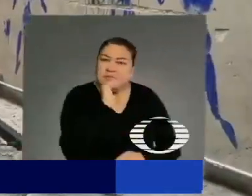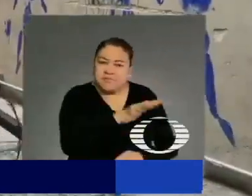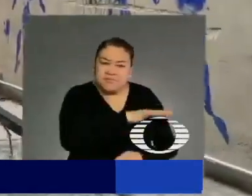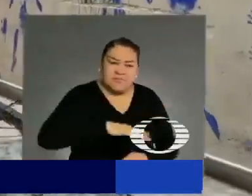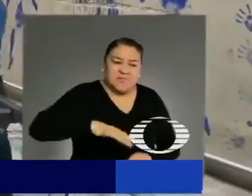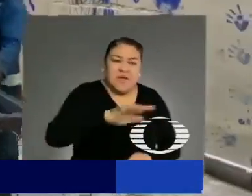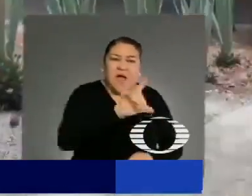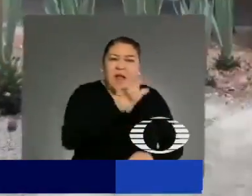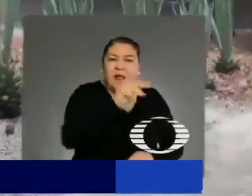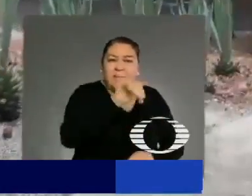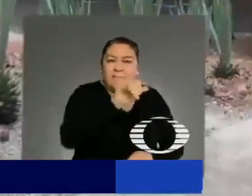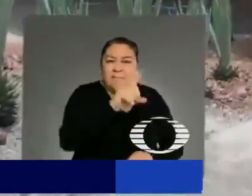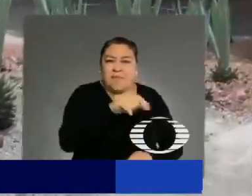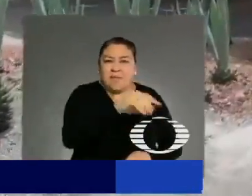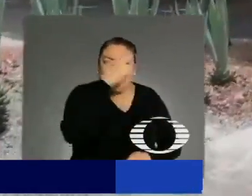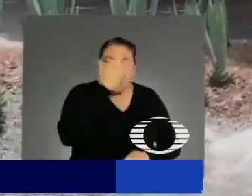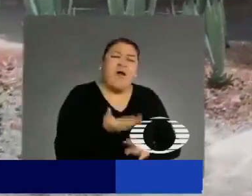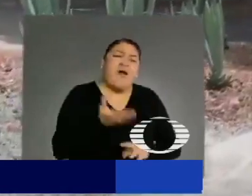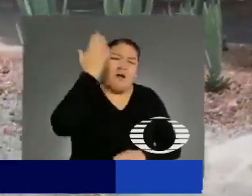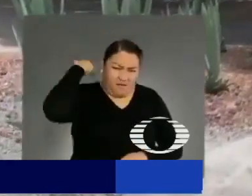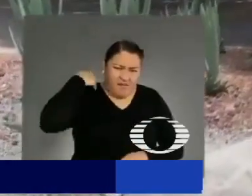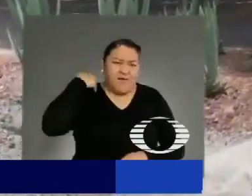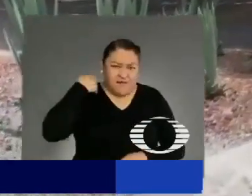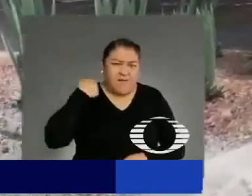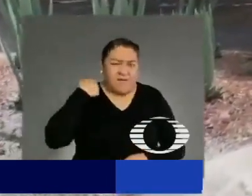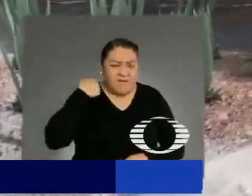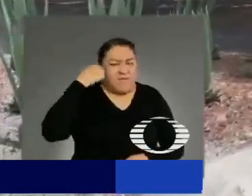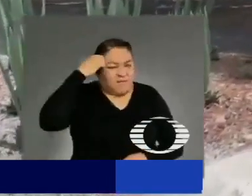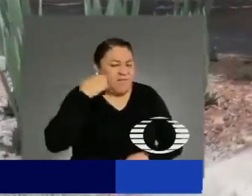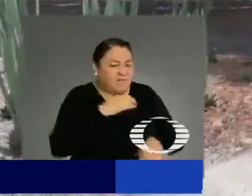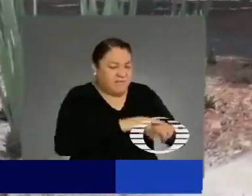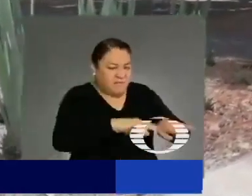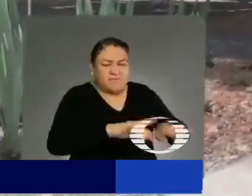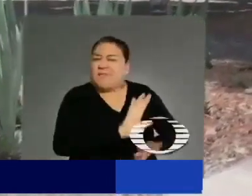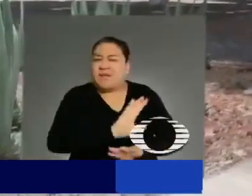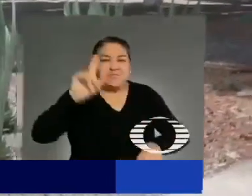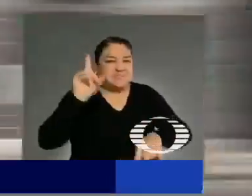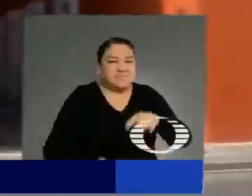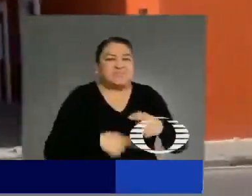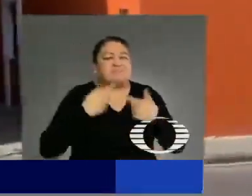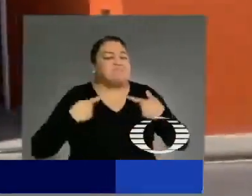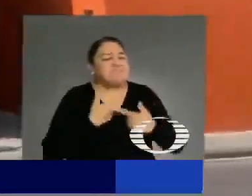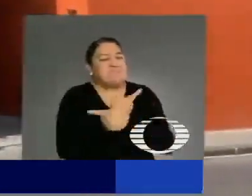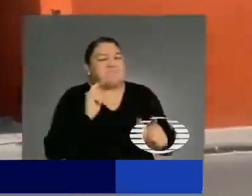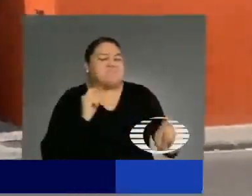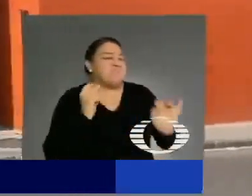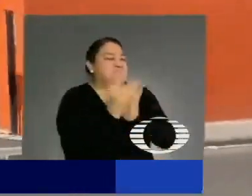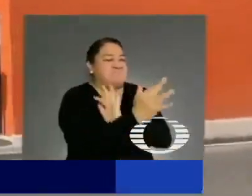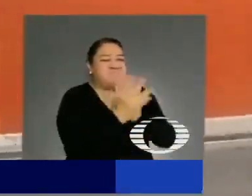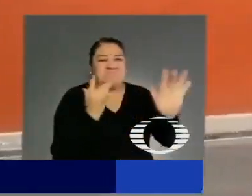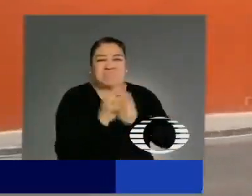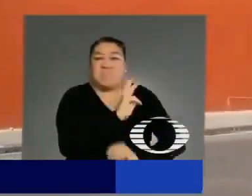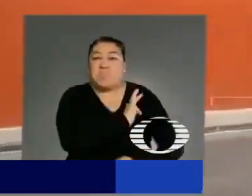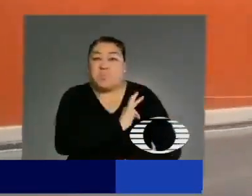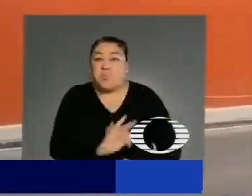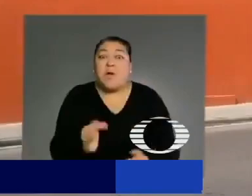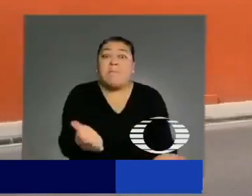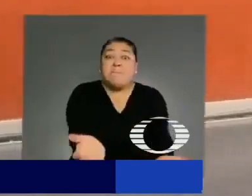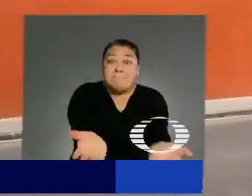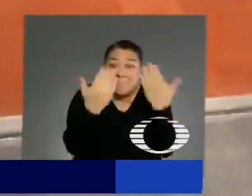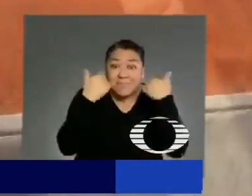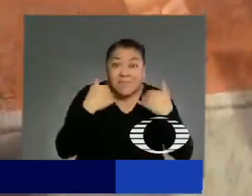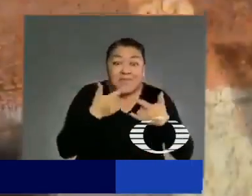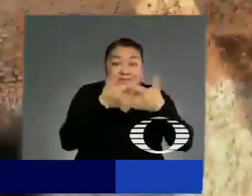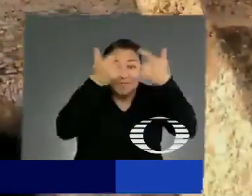de 1.600 metros cuadrados y que se había convertido en un estacionamiento privado, se retiraron 24